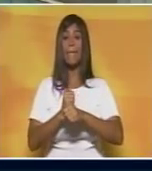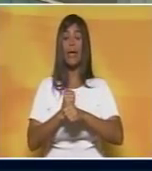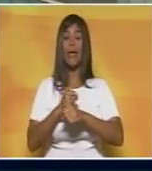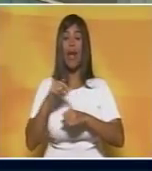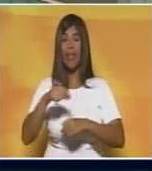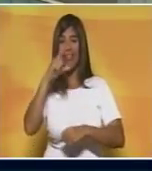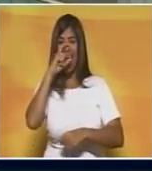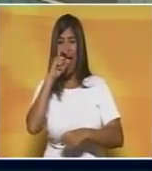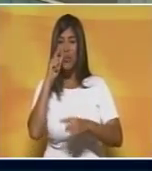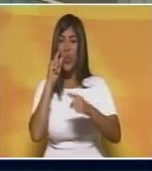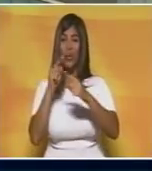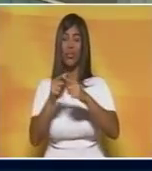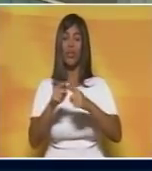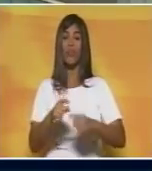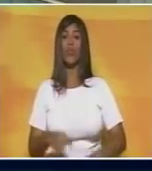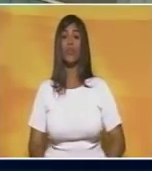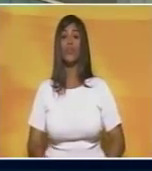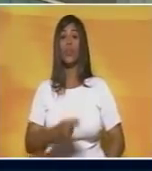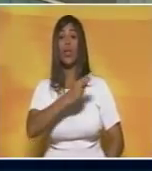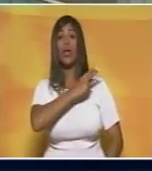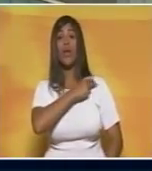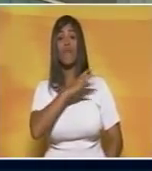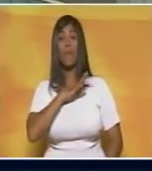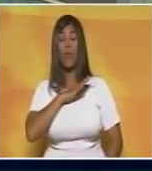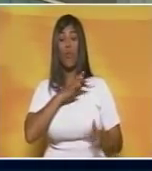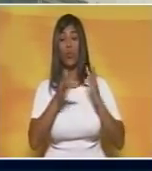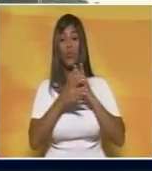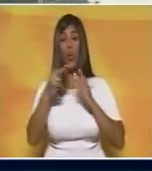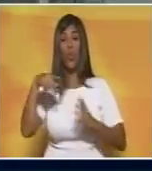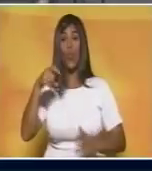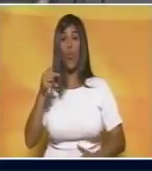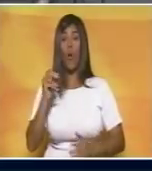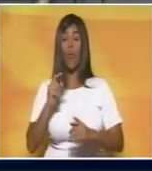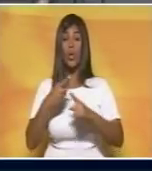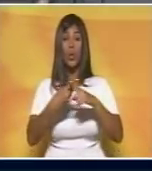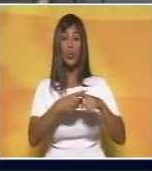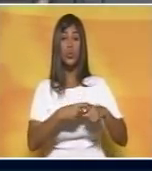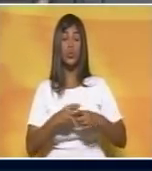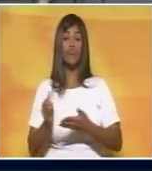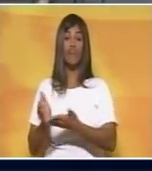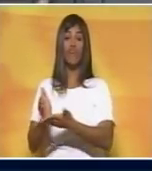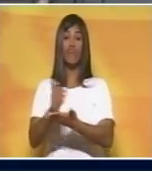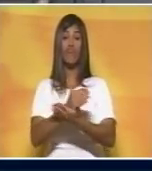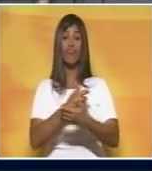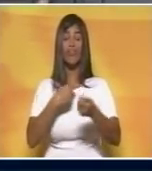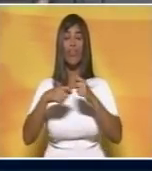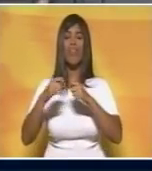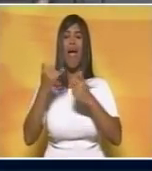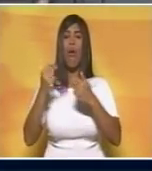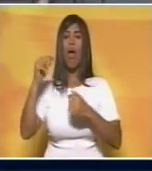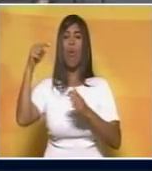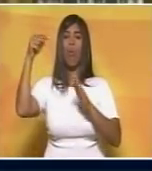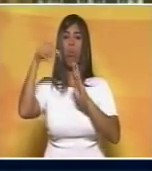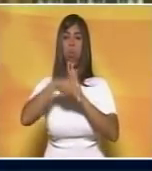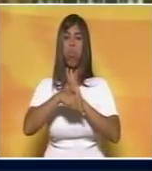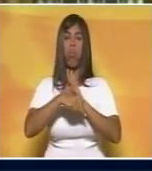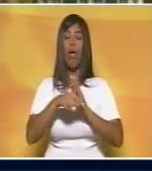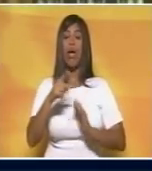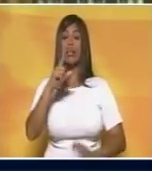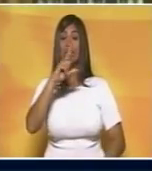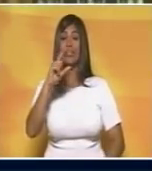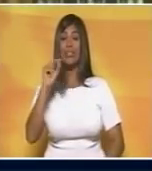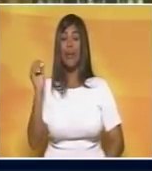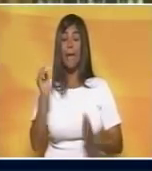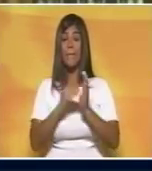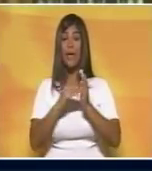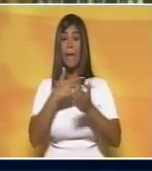para este año. El jefe del gigante tecnológico indicó que la facturación derivada de ventas caerá hasta los 100.000 millones